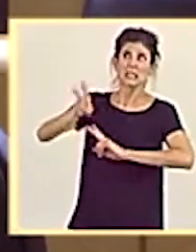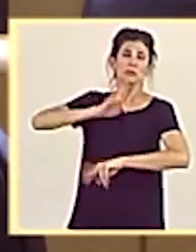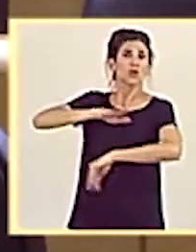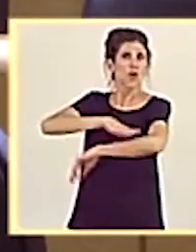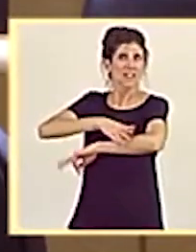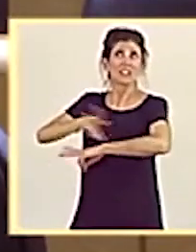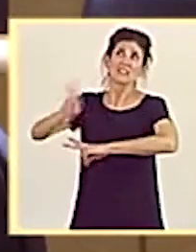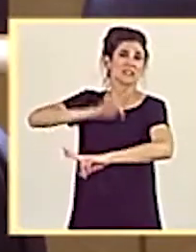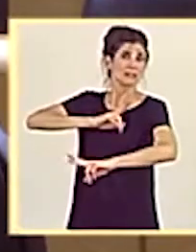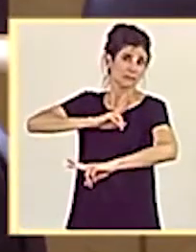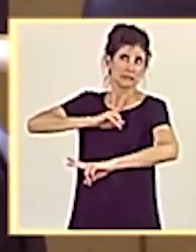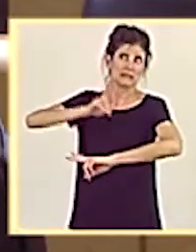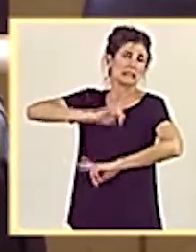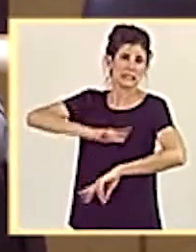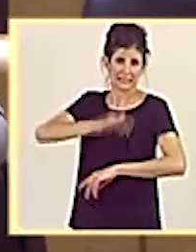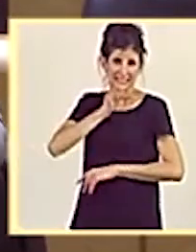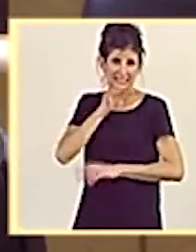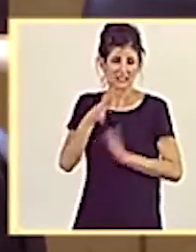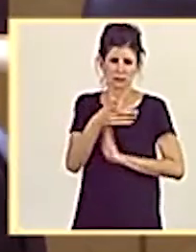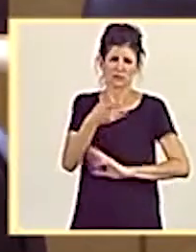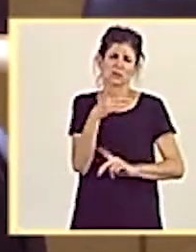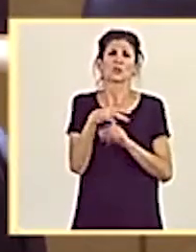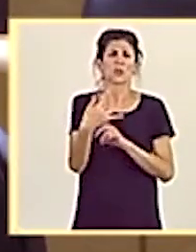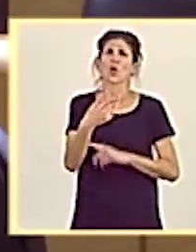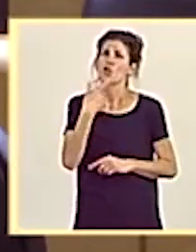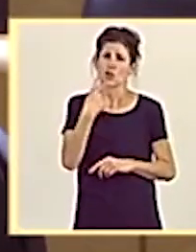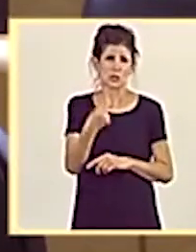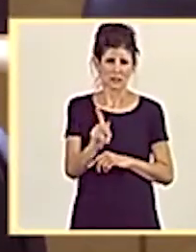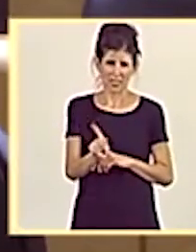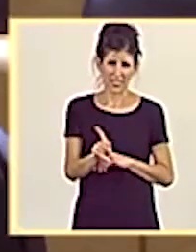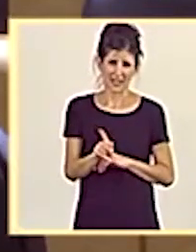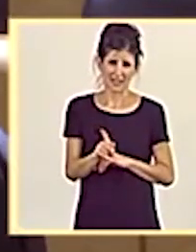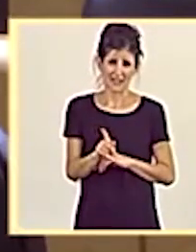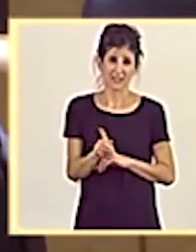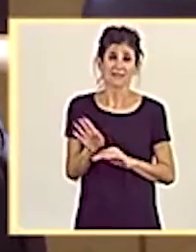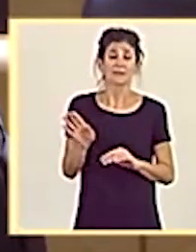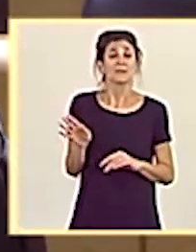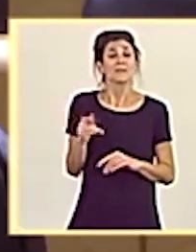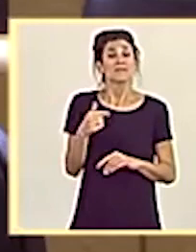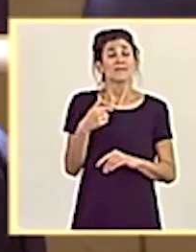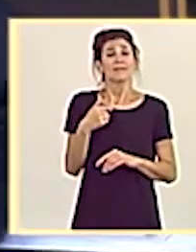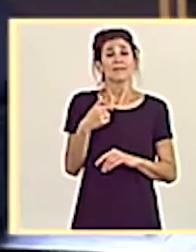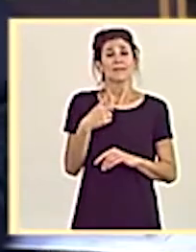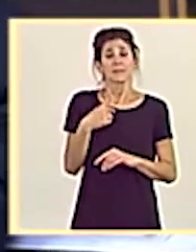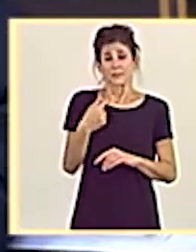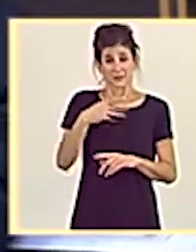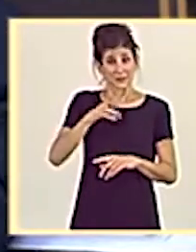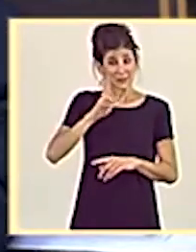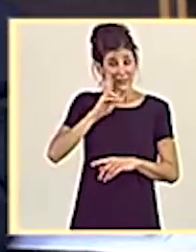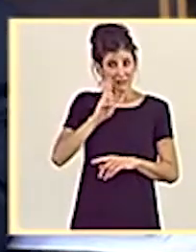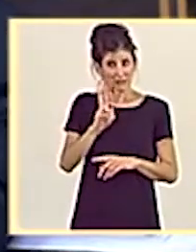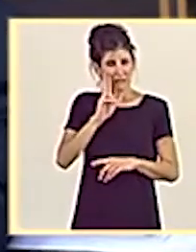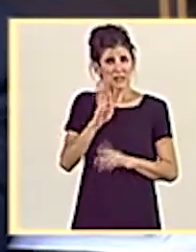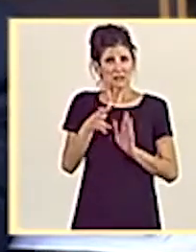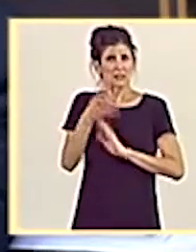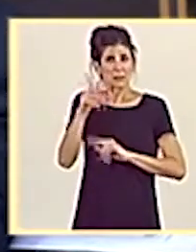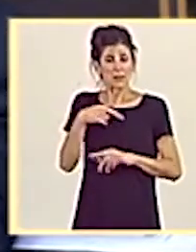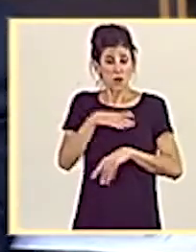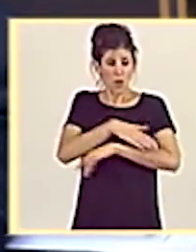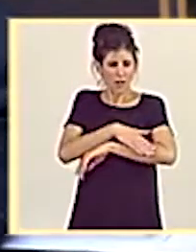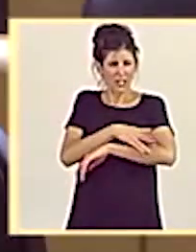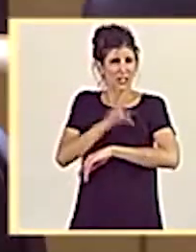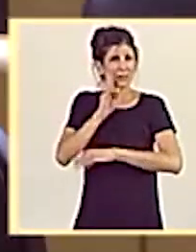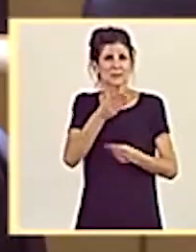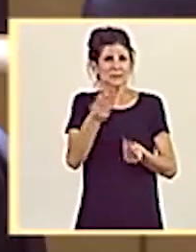gobierno que no ha llegado. Obviamente no era fácil, pero lo que vimos ha sido también por parte de este